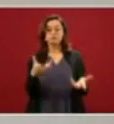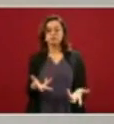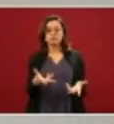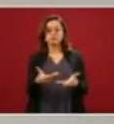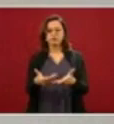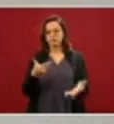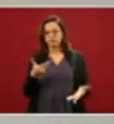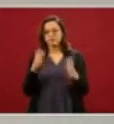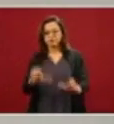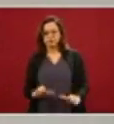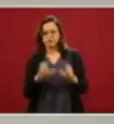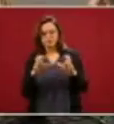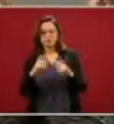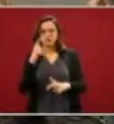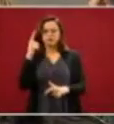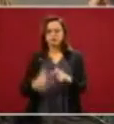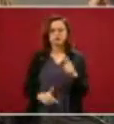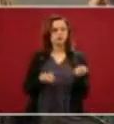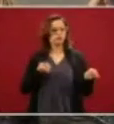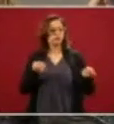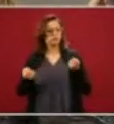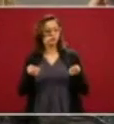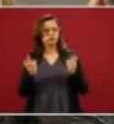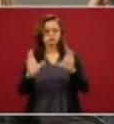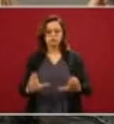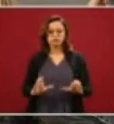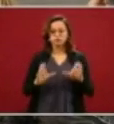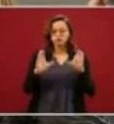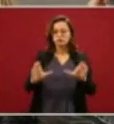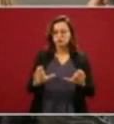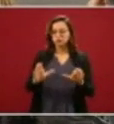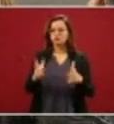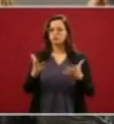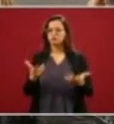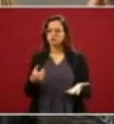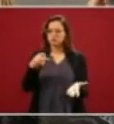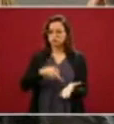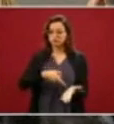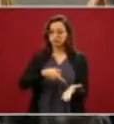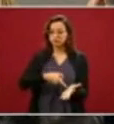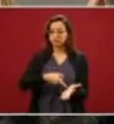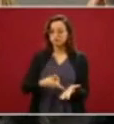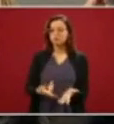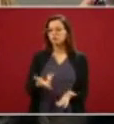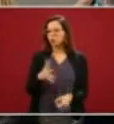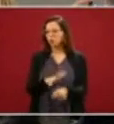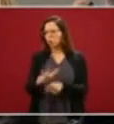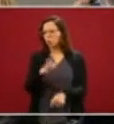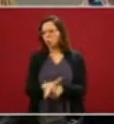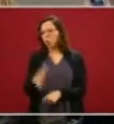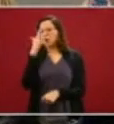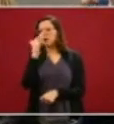de precaución, de prevención, de control que explicamos, su fundamento, su razón, su